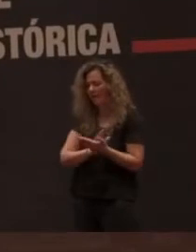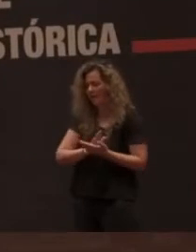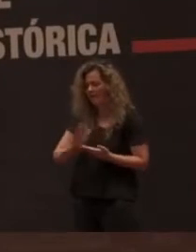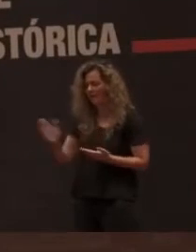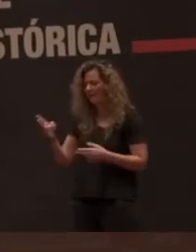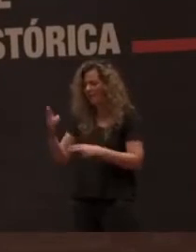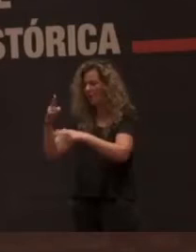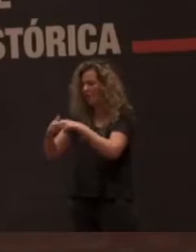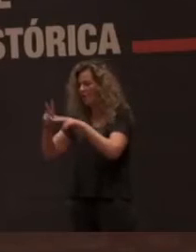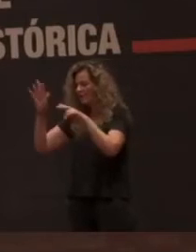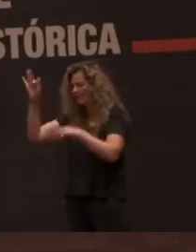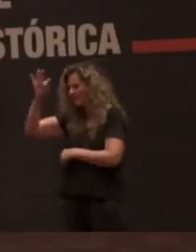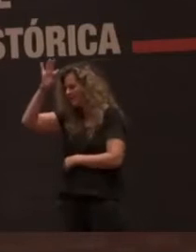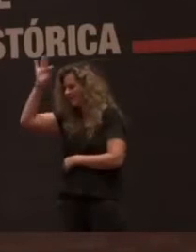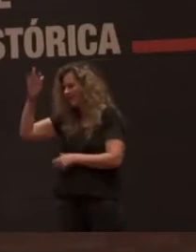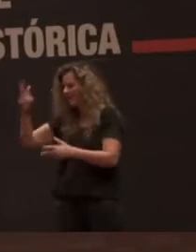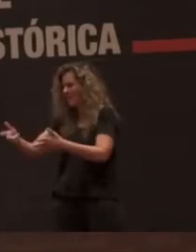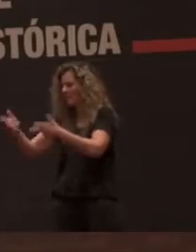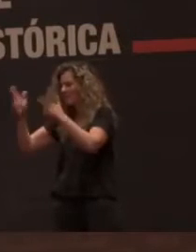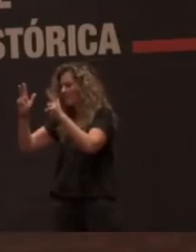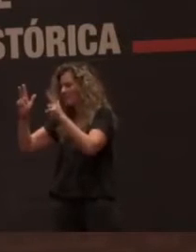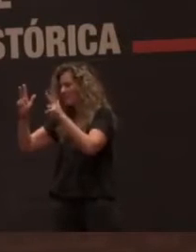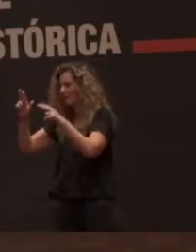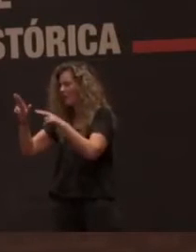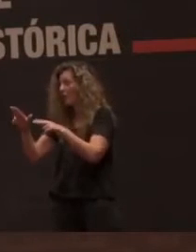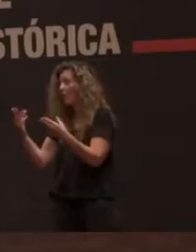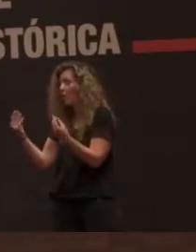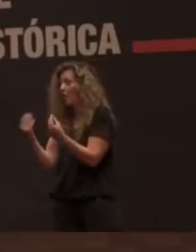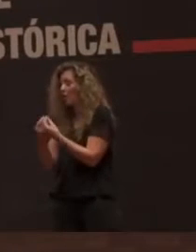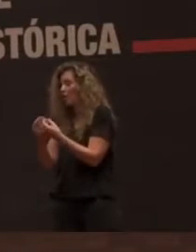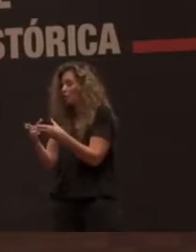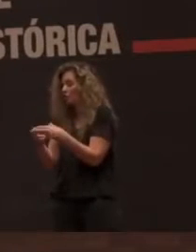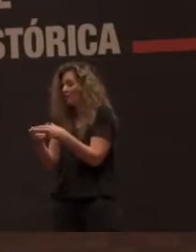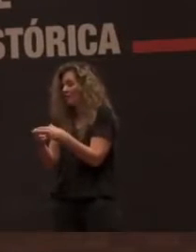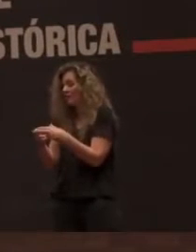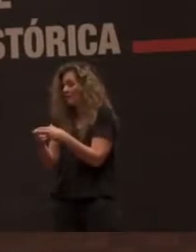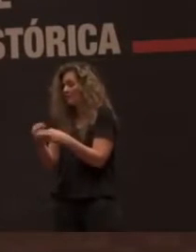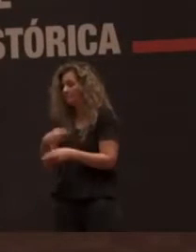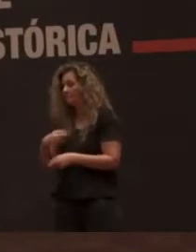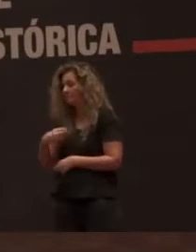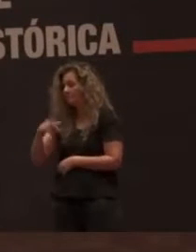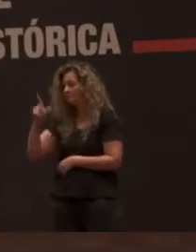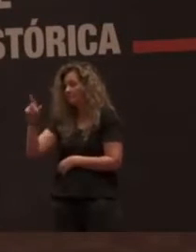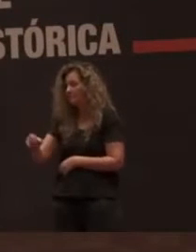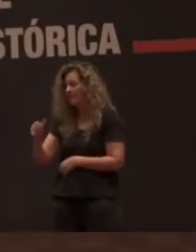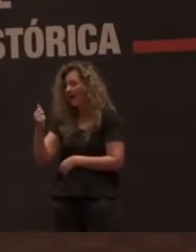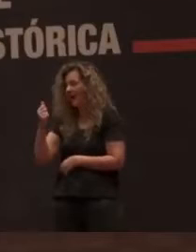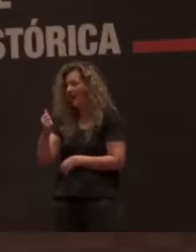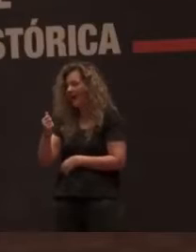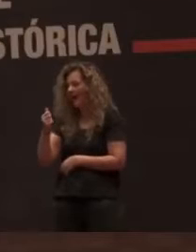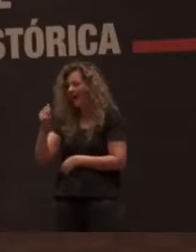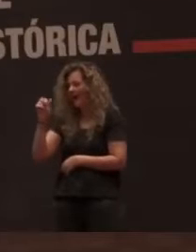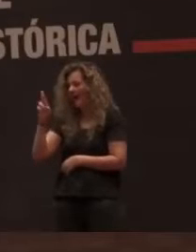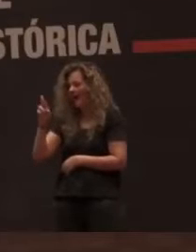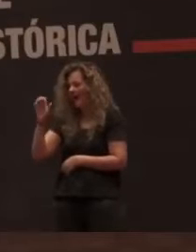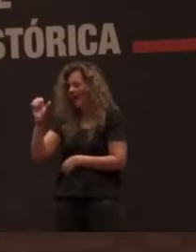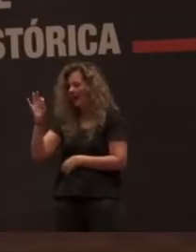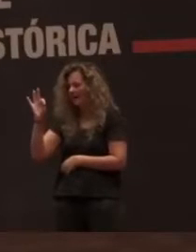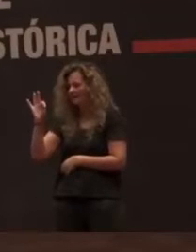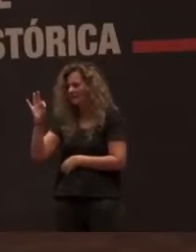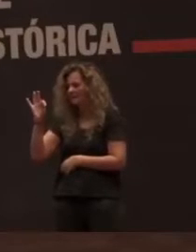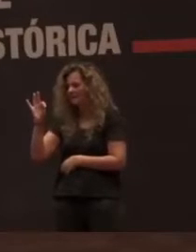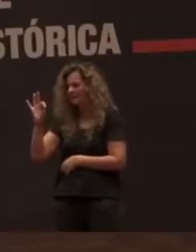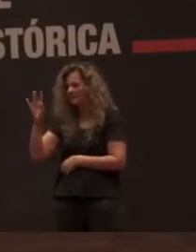pues se presentaron las teorías de la democracia consociativa del señor Castaí, Gareth Lippert, uno de los